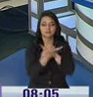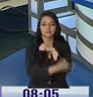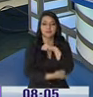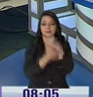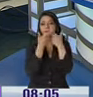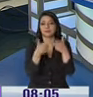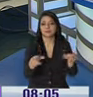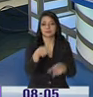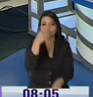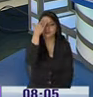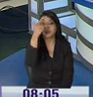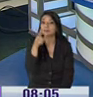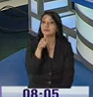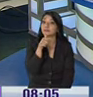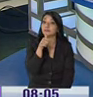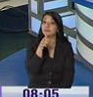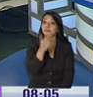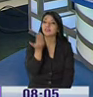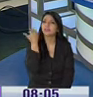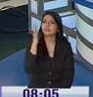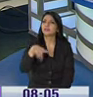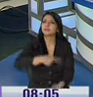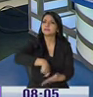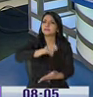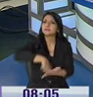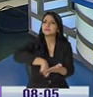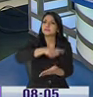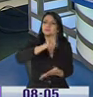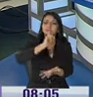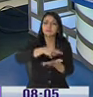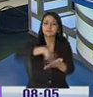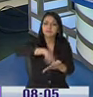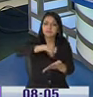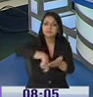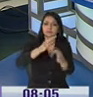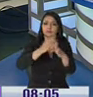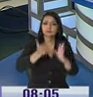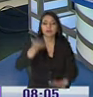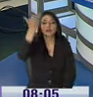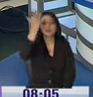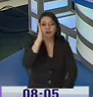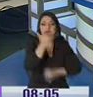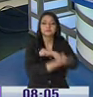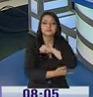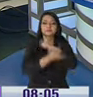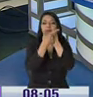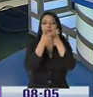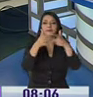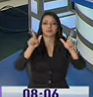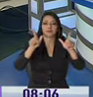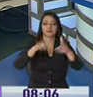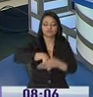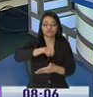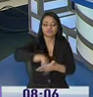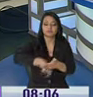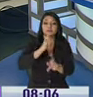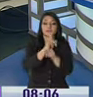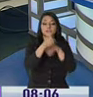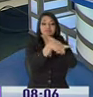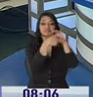Dios Patria y Libertad. ¿Se acuerda antes cómo firmaban los burócratas? Dios Patria y Libertad, atentamente tal. Entonces hacemos lo mismo y mandamos, ¿verdad?